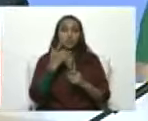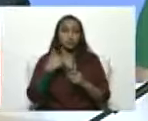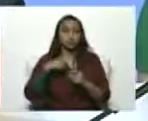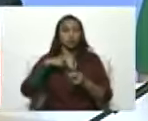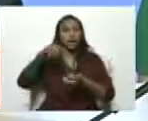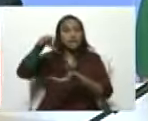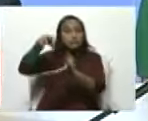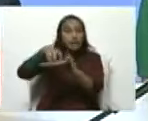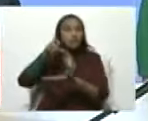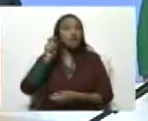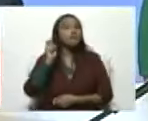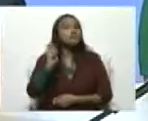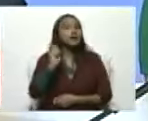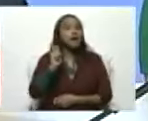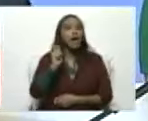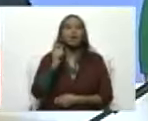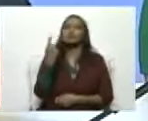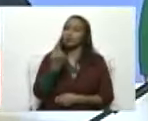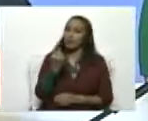estado, mandamos solo ese estado.